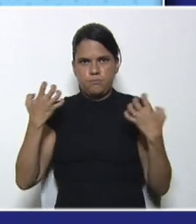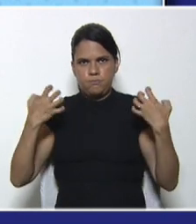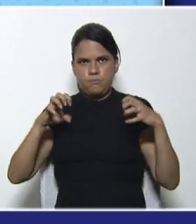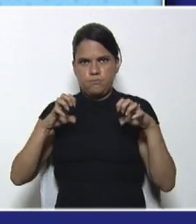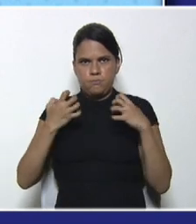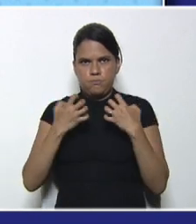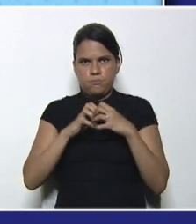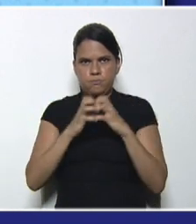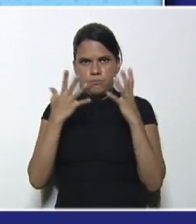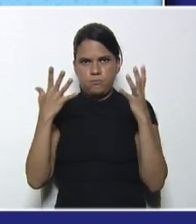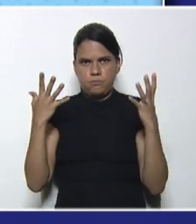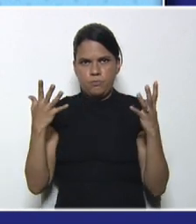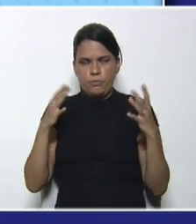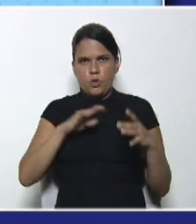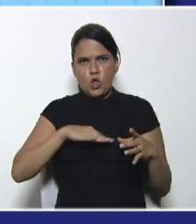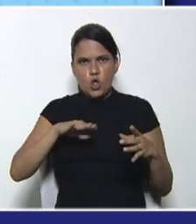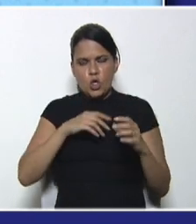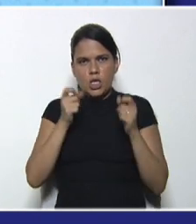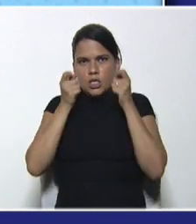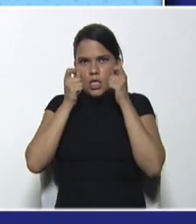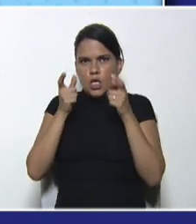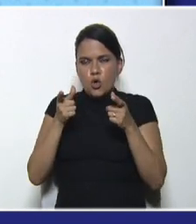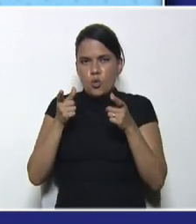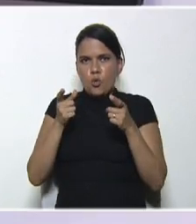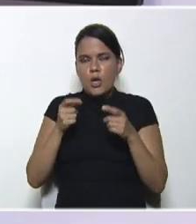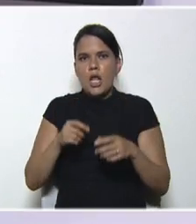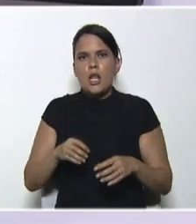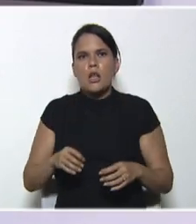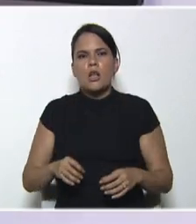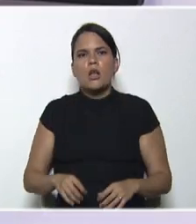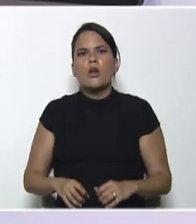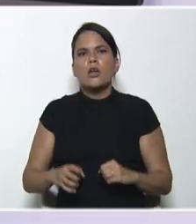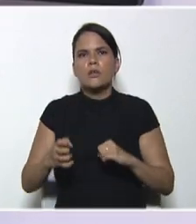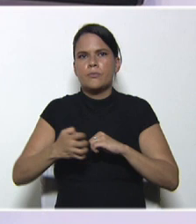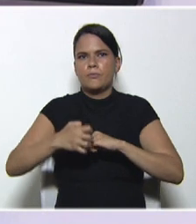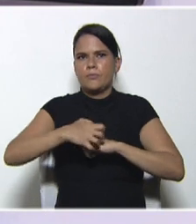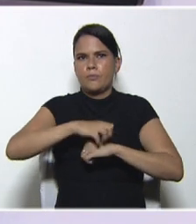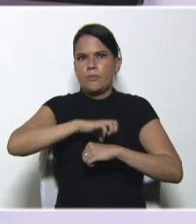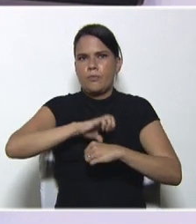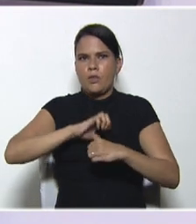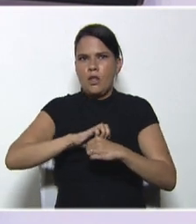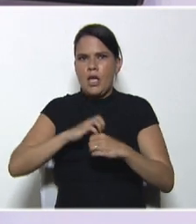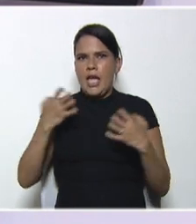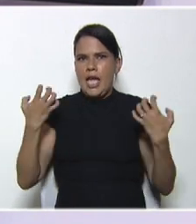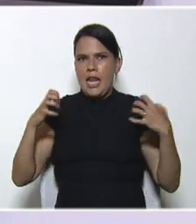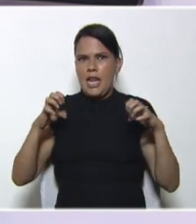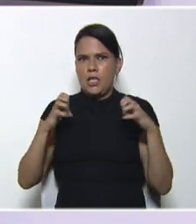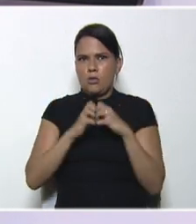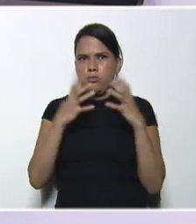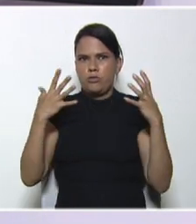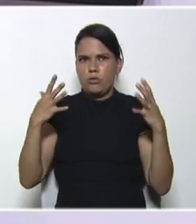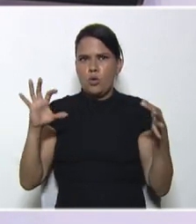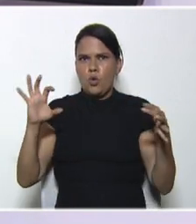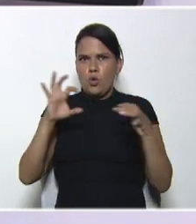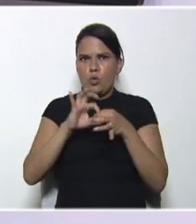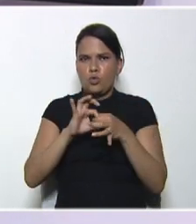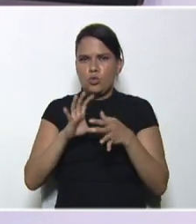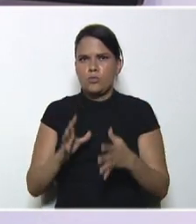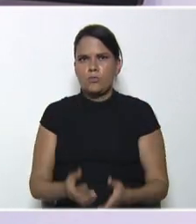partículas, donde se descubre lo que es el protón y el electrón en combinación.